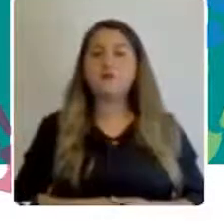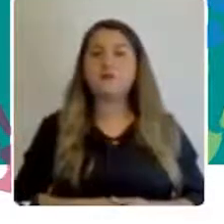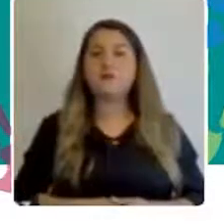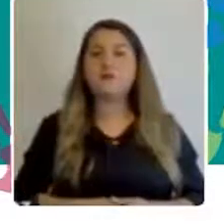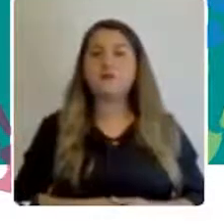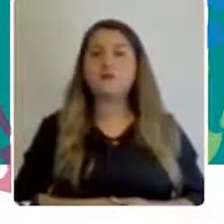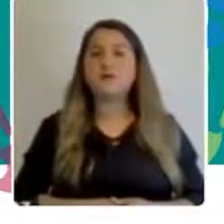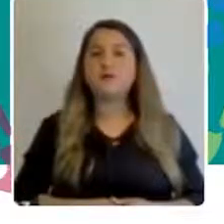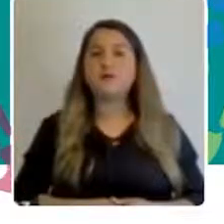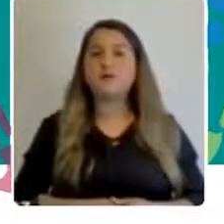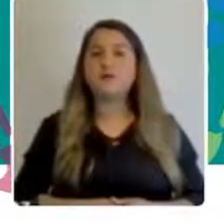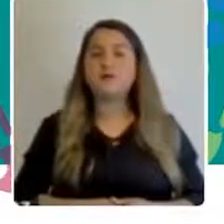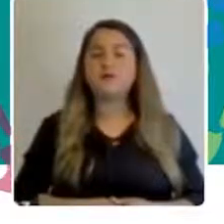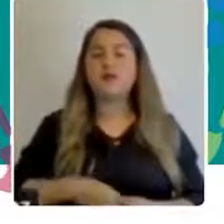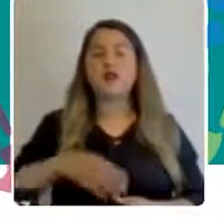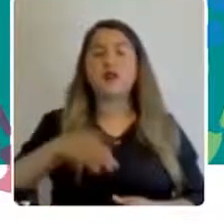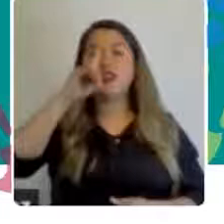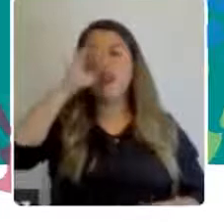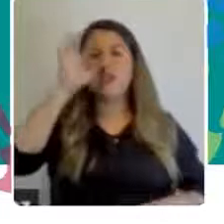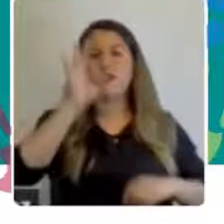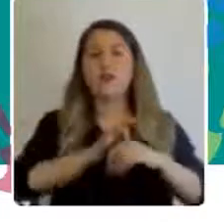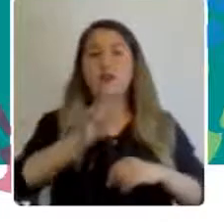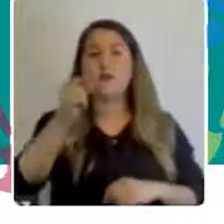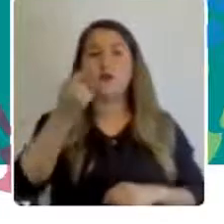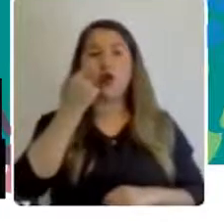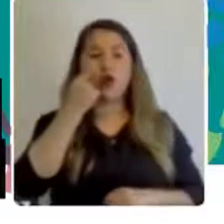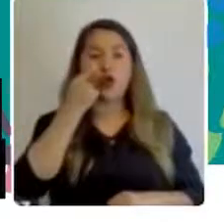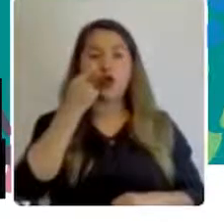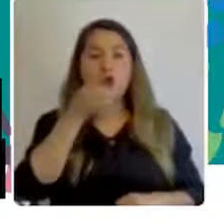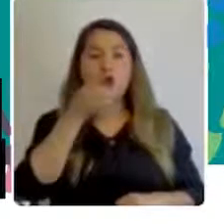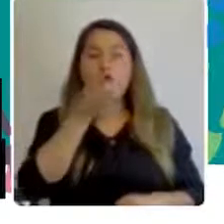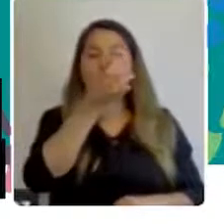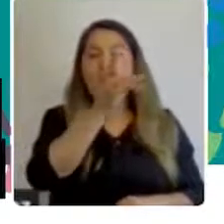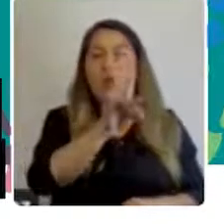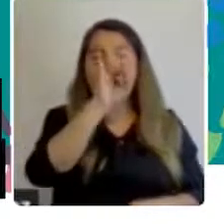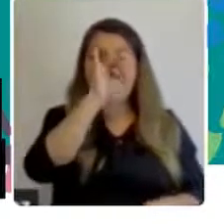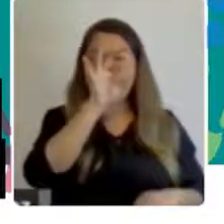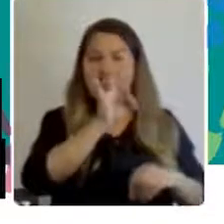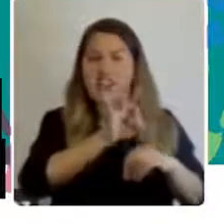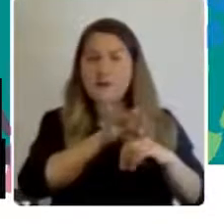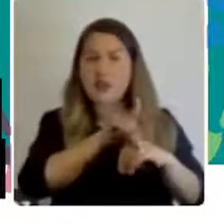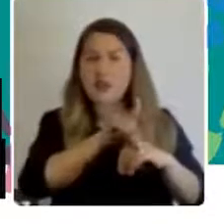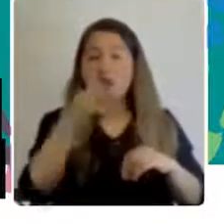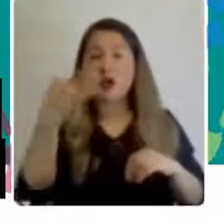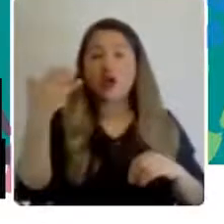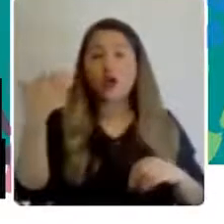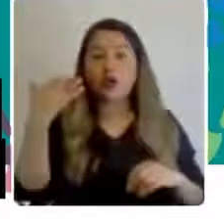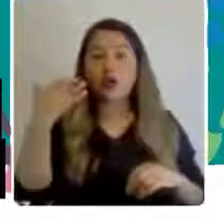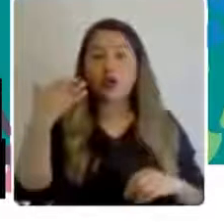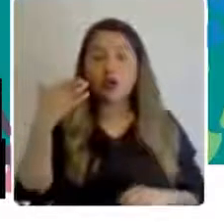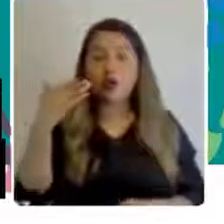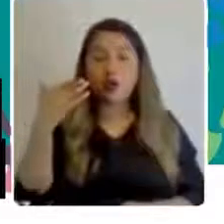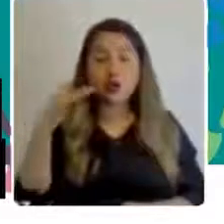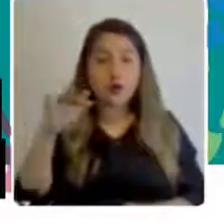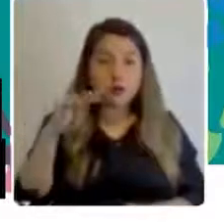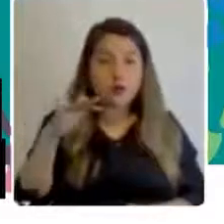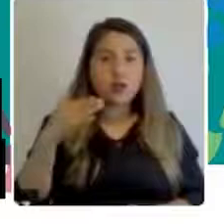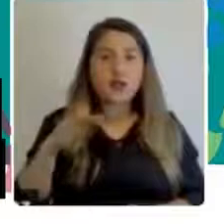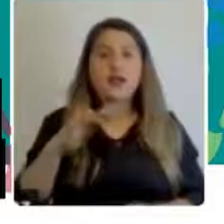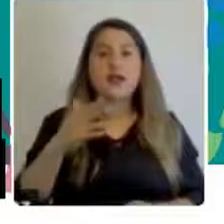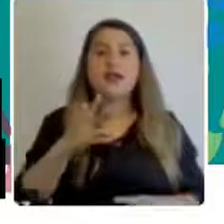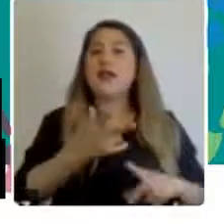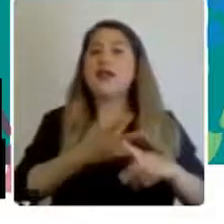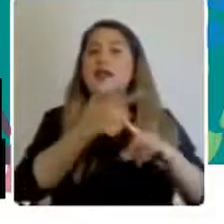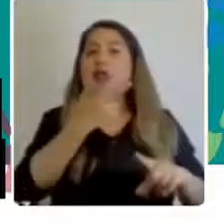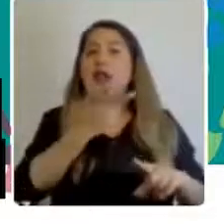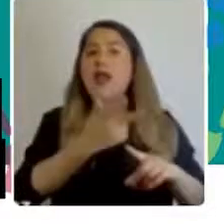ley de drogas huérfanas que se aprobó en 1983. Lo importante es reconocer que se